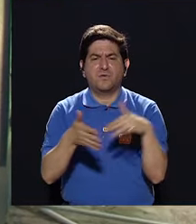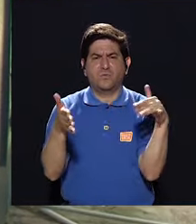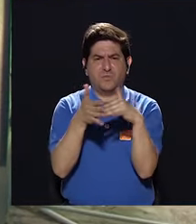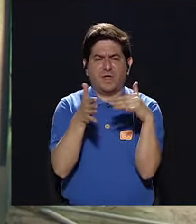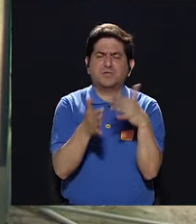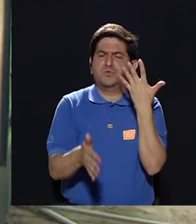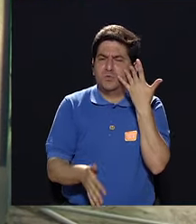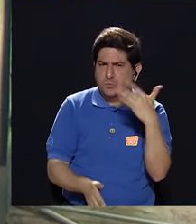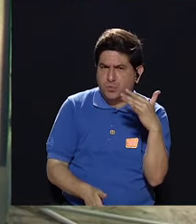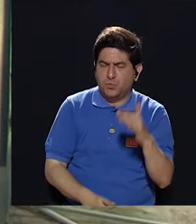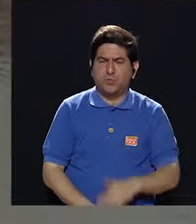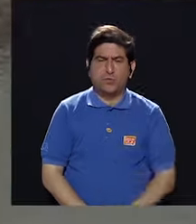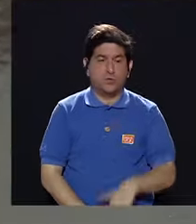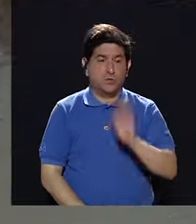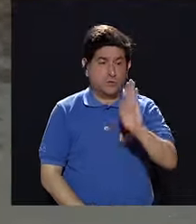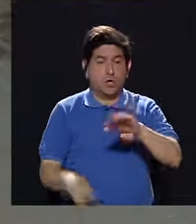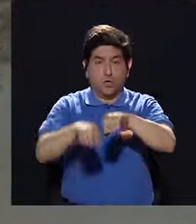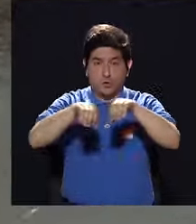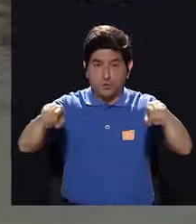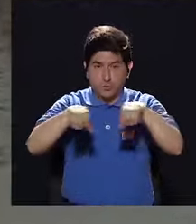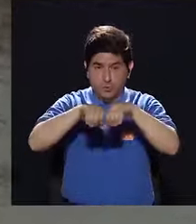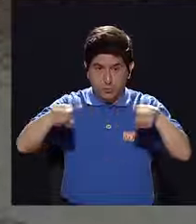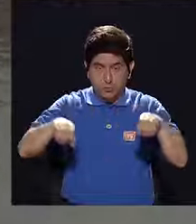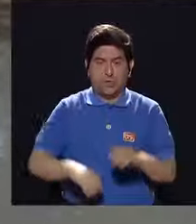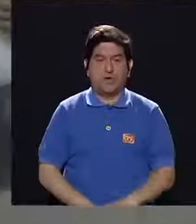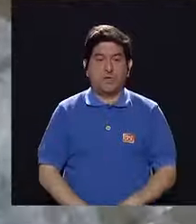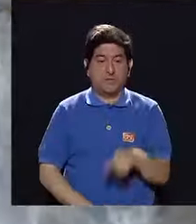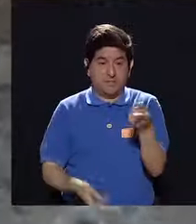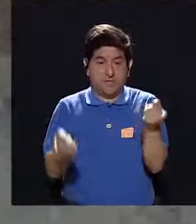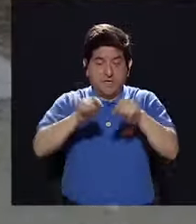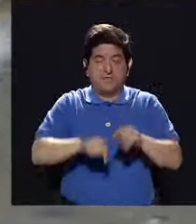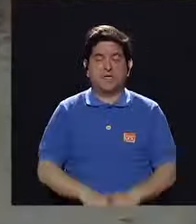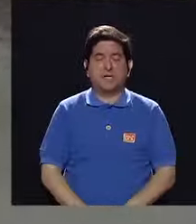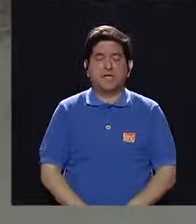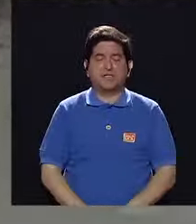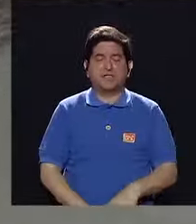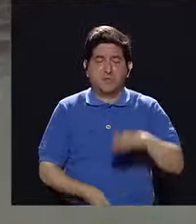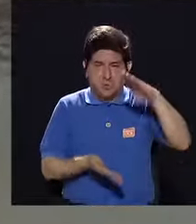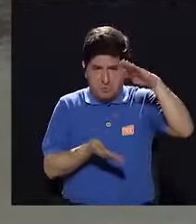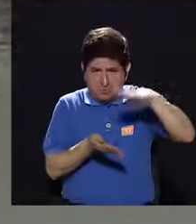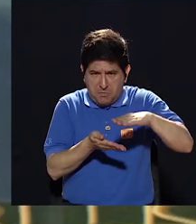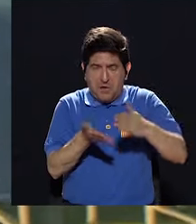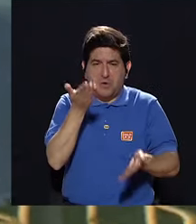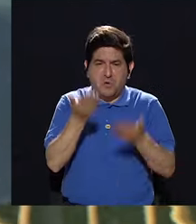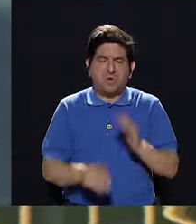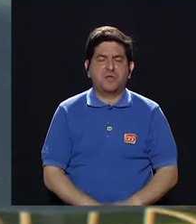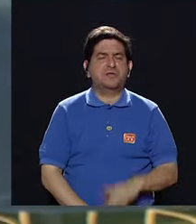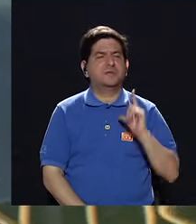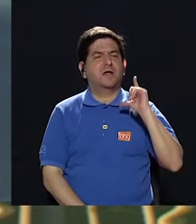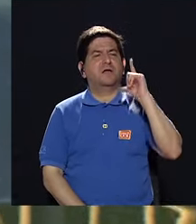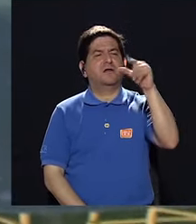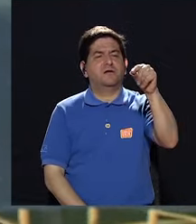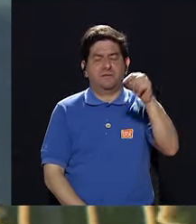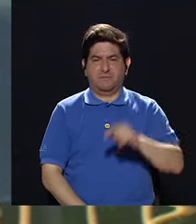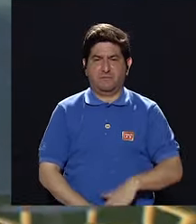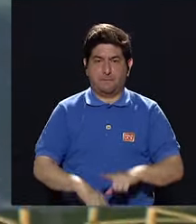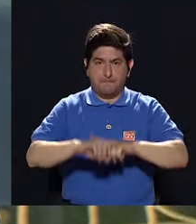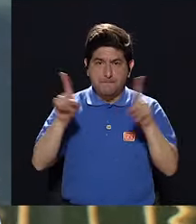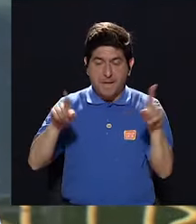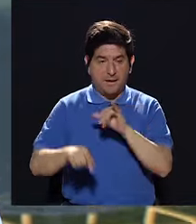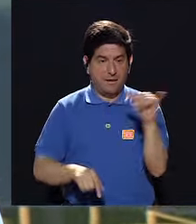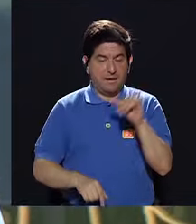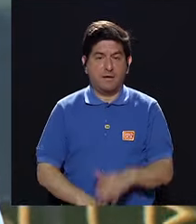hacer estudios similares en sus acueductos, ¿verdad? Que son acueductos más pequeñitos, acueductos un poco más rurales también,